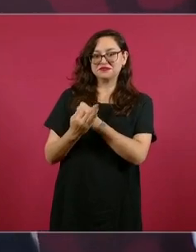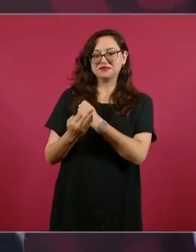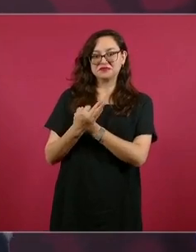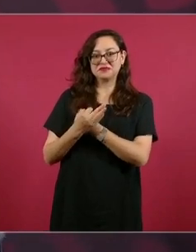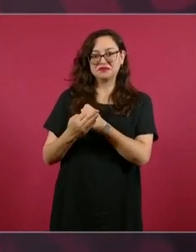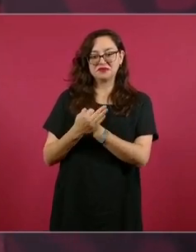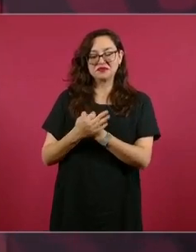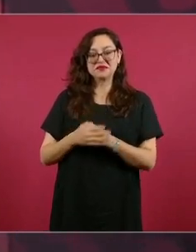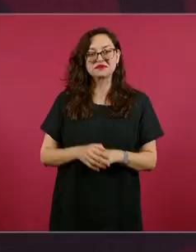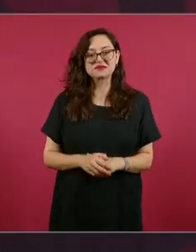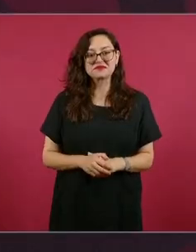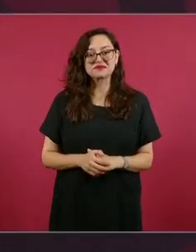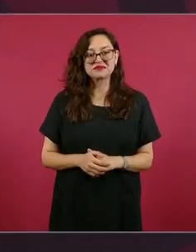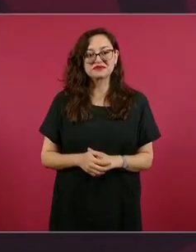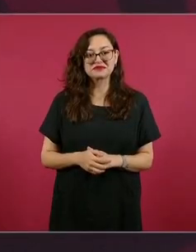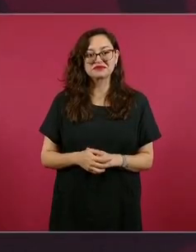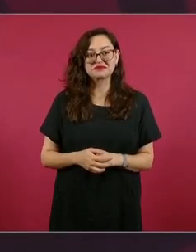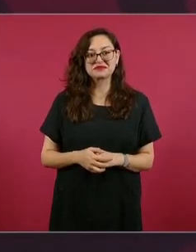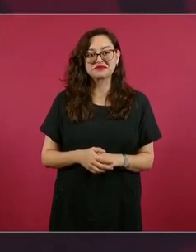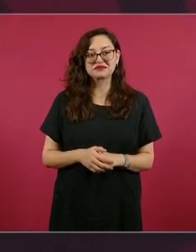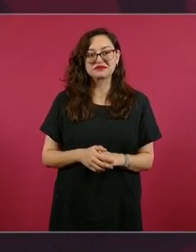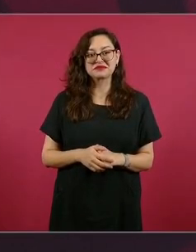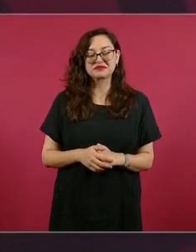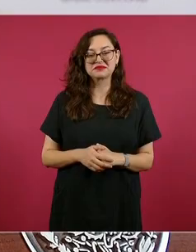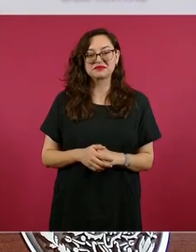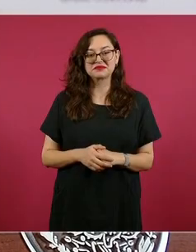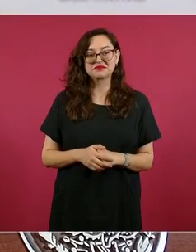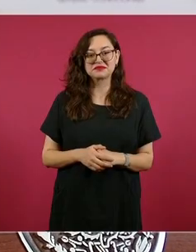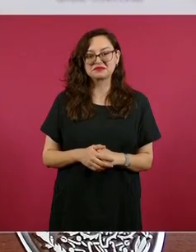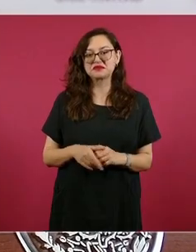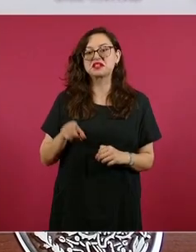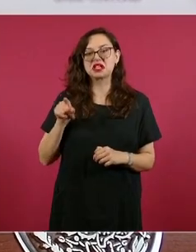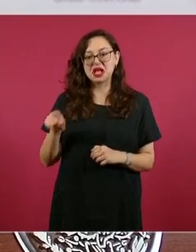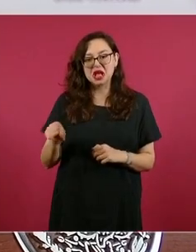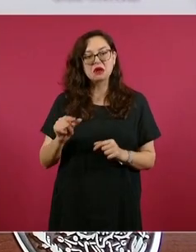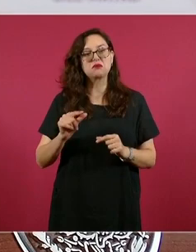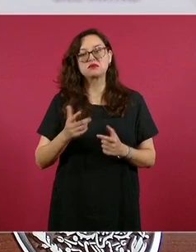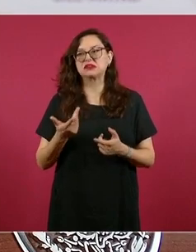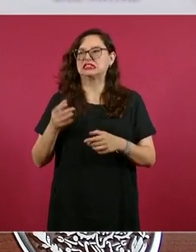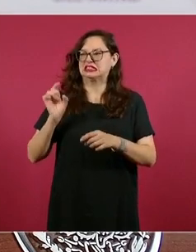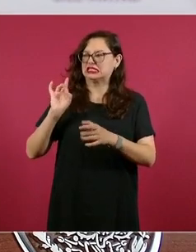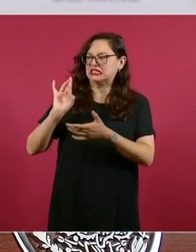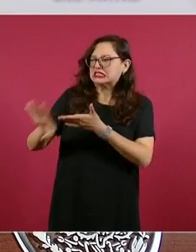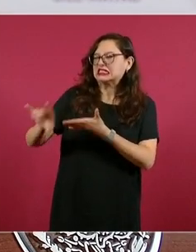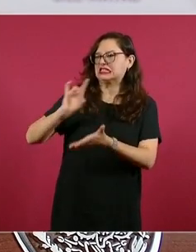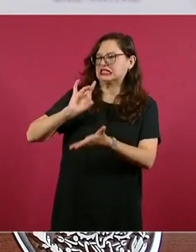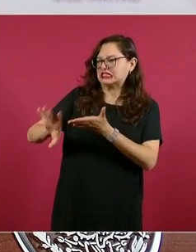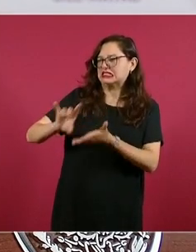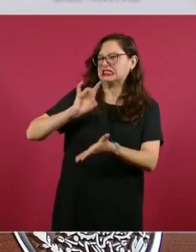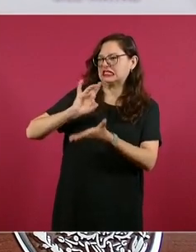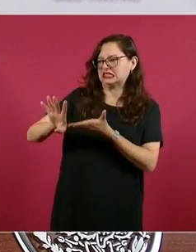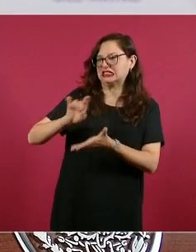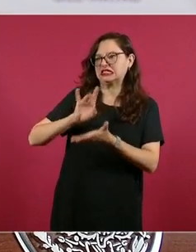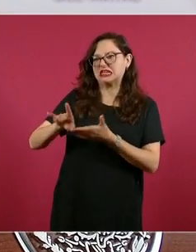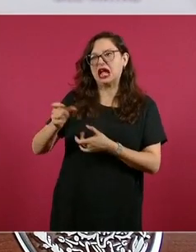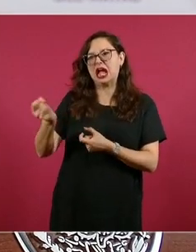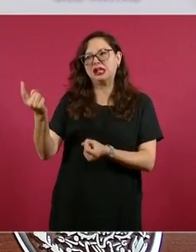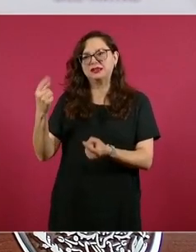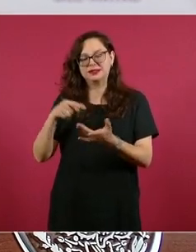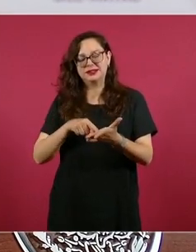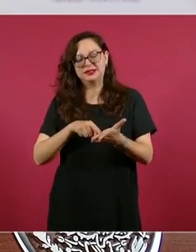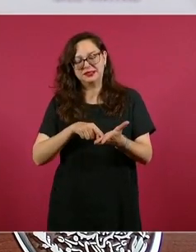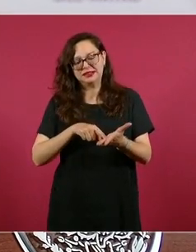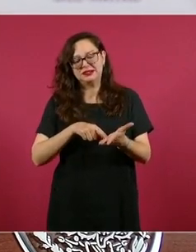Y dice que ha avanzado, pero que muy poco, que no da su brazo a torcer, ¿no? Que siguen con lo mismo, ¿no?